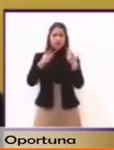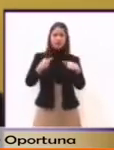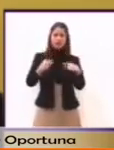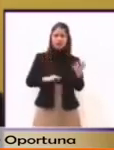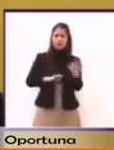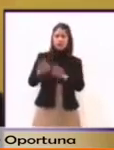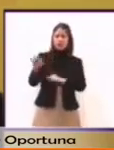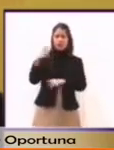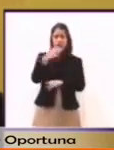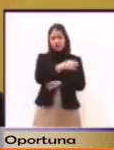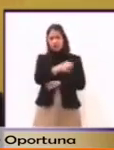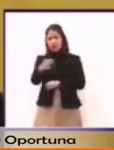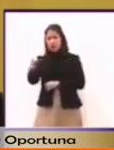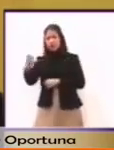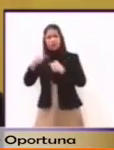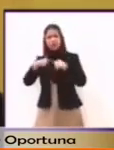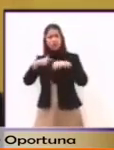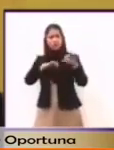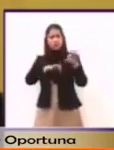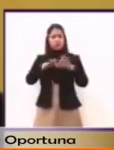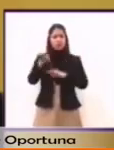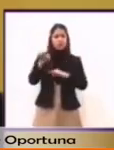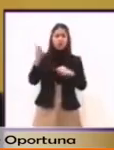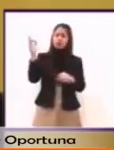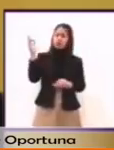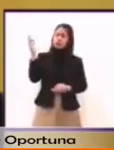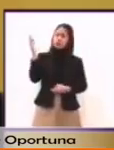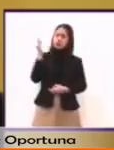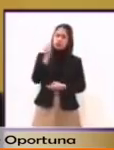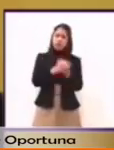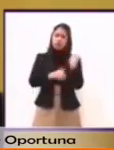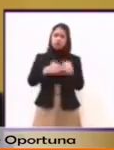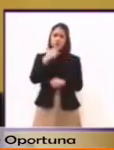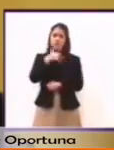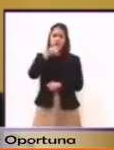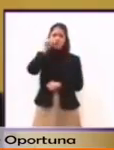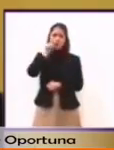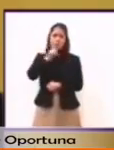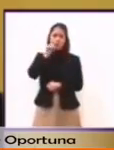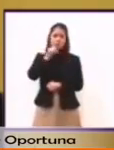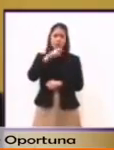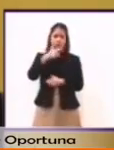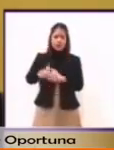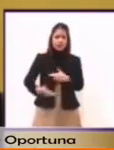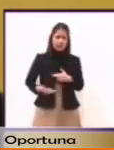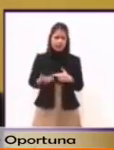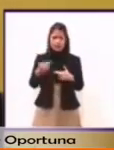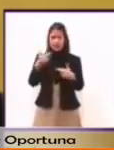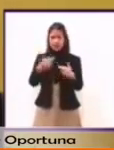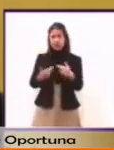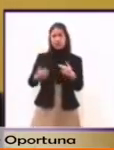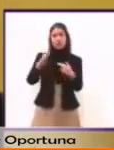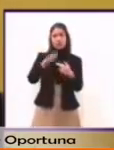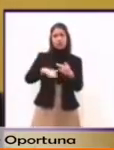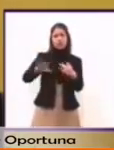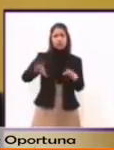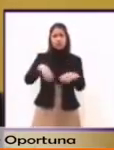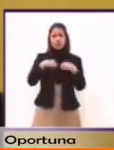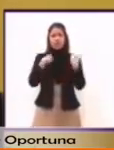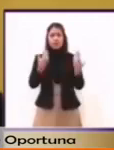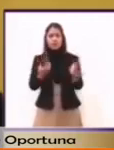el campo y todas y todos, sobre todo en las regiones en Michoacán, que viven en la